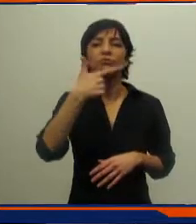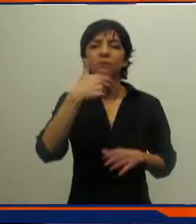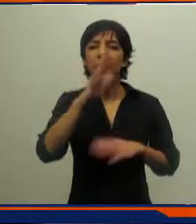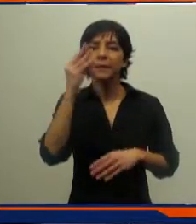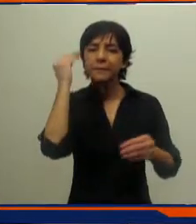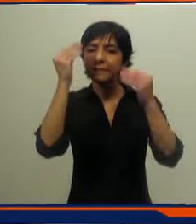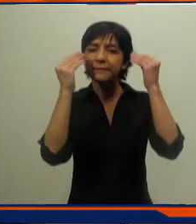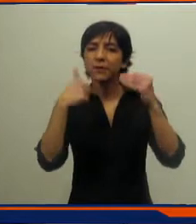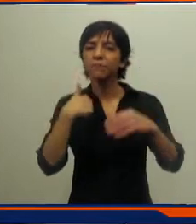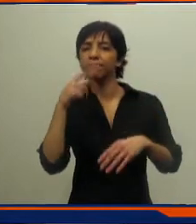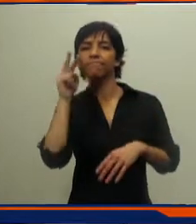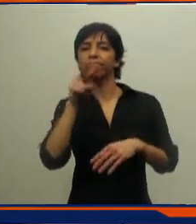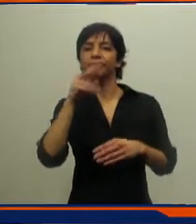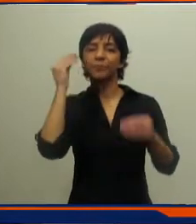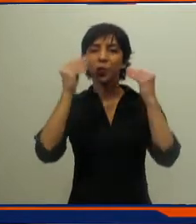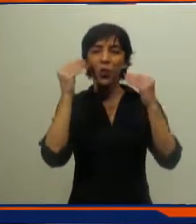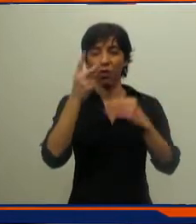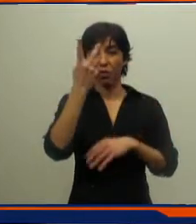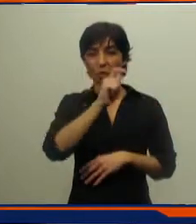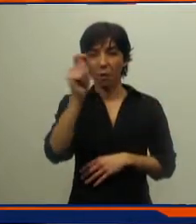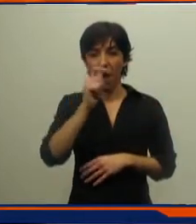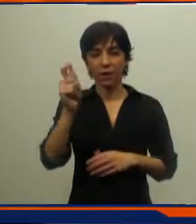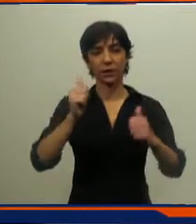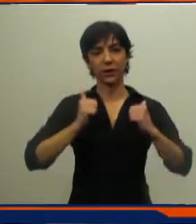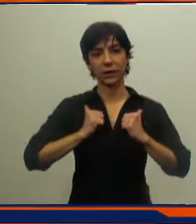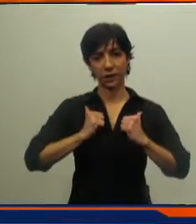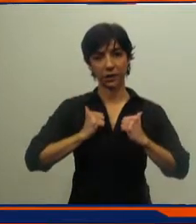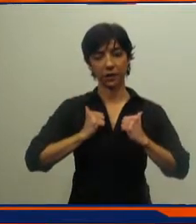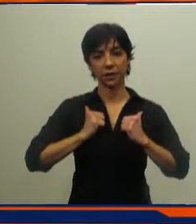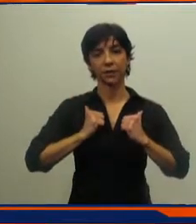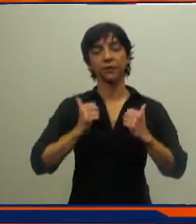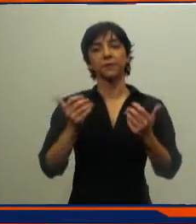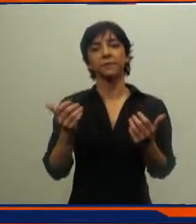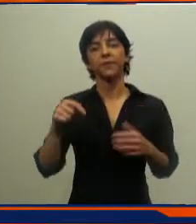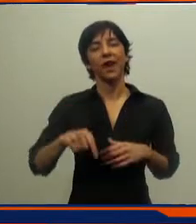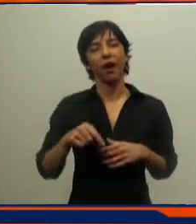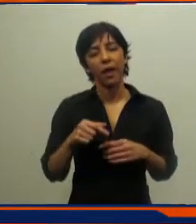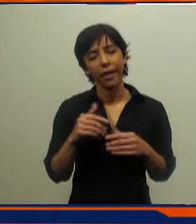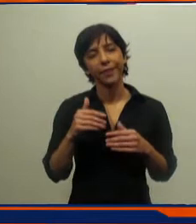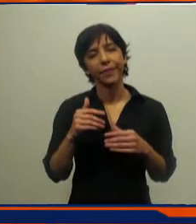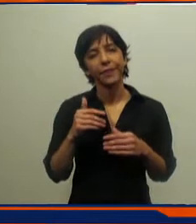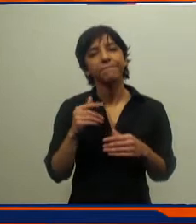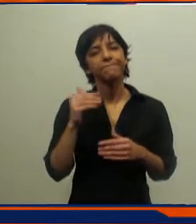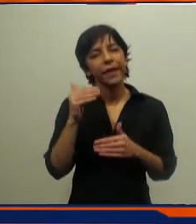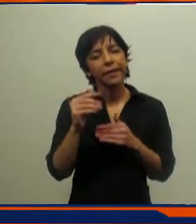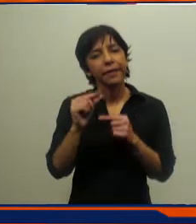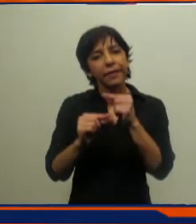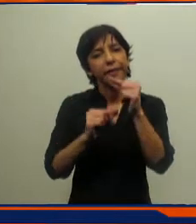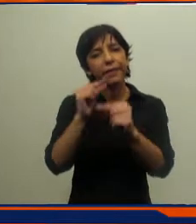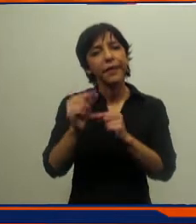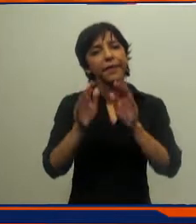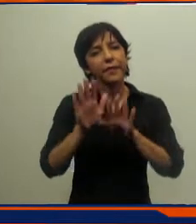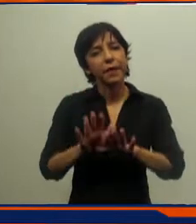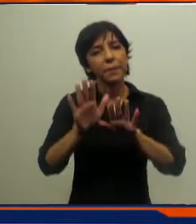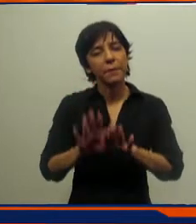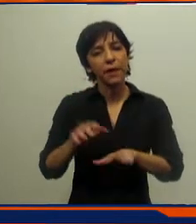de 2 meses de inactividad. Entonces lo estamos llevando bastante despacio, ahora está cargado